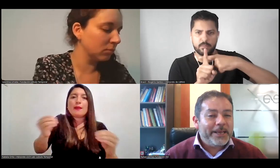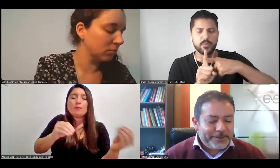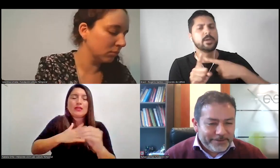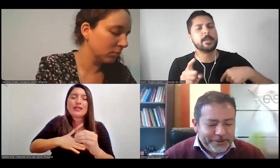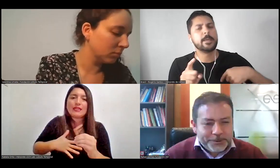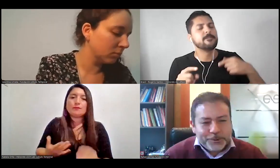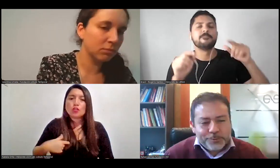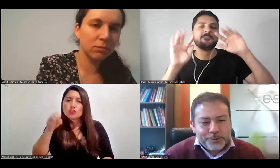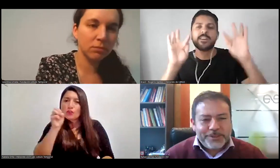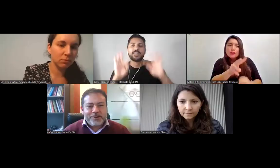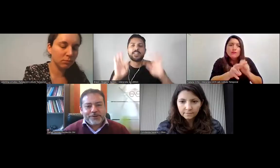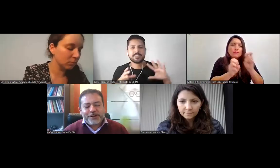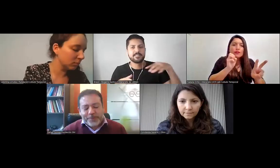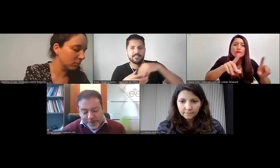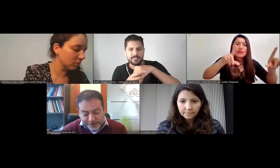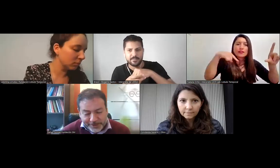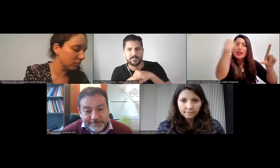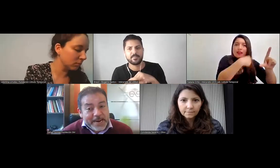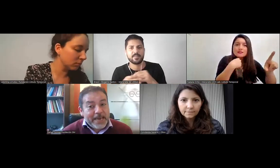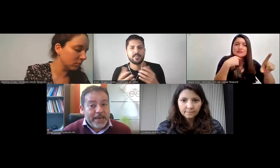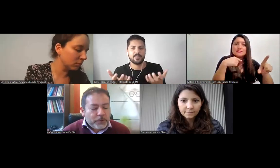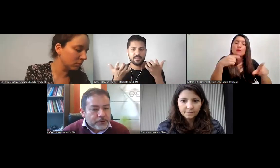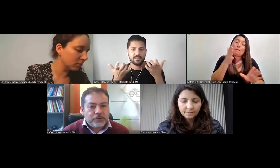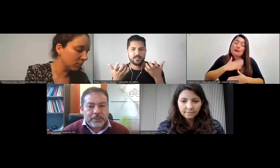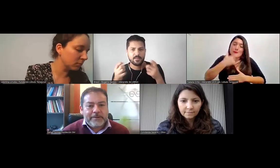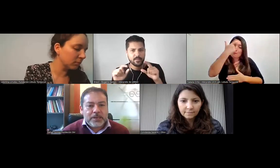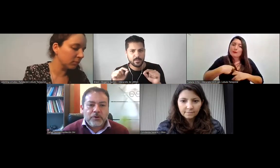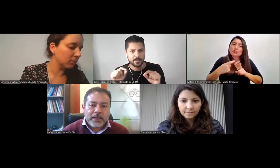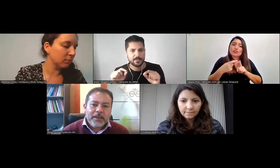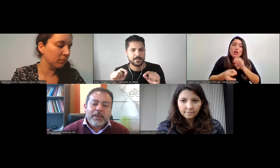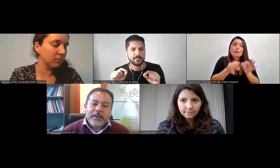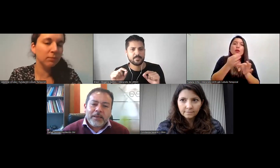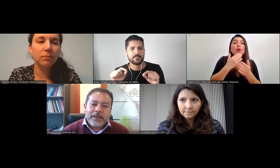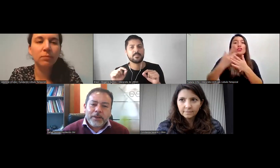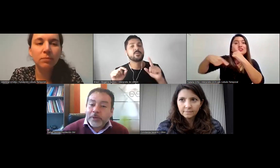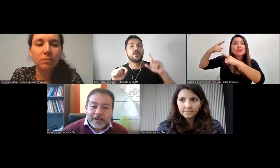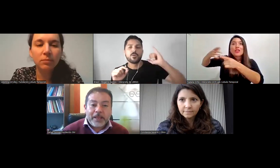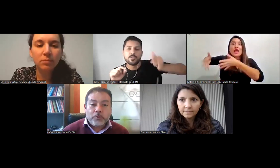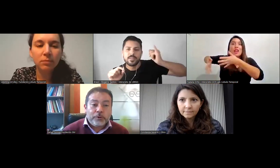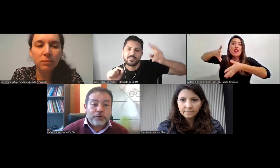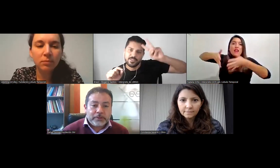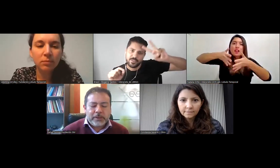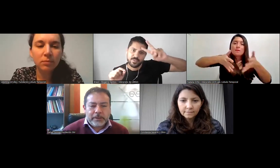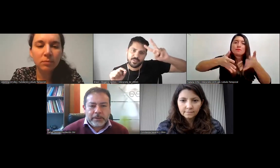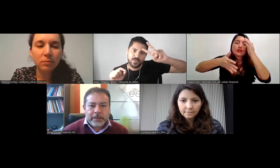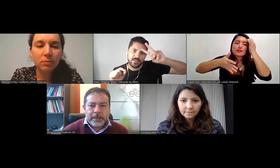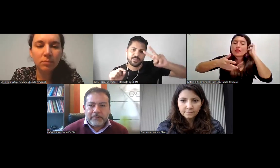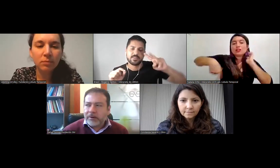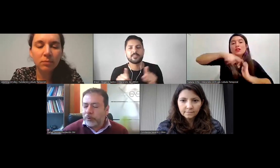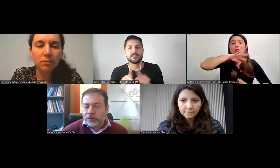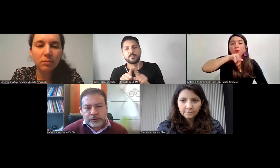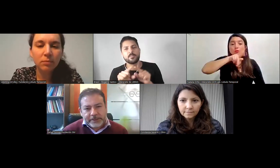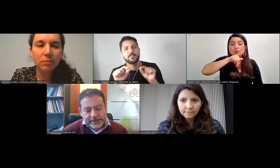las caras, y esto como comentario personal y me voy a aprovechar, veía las caras cuando se contaba la historia, nuestras de adultos, y